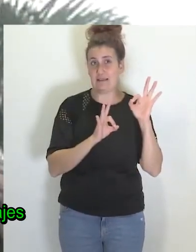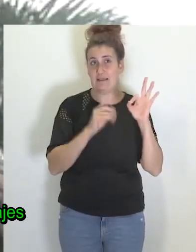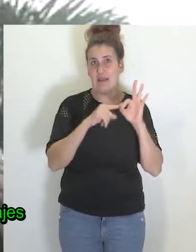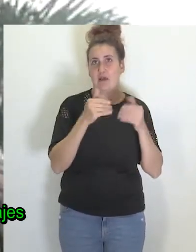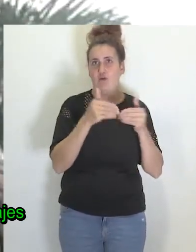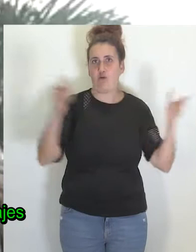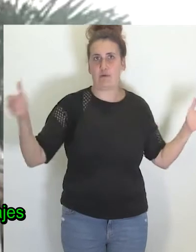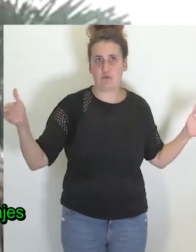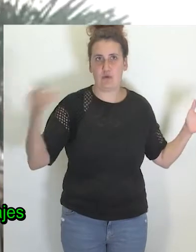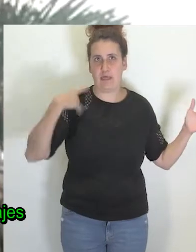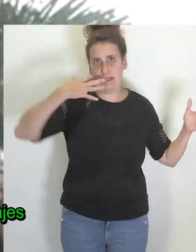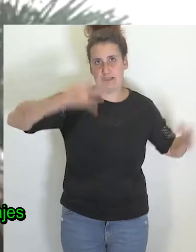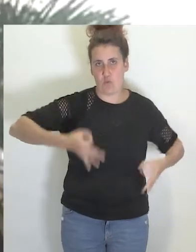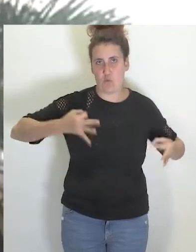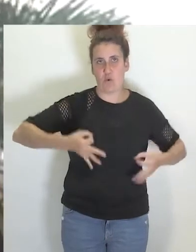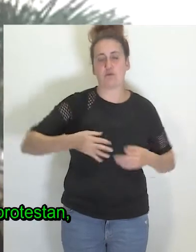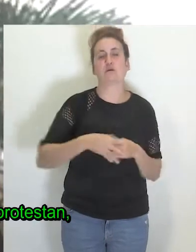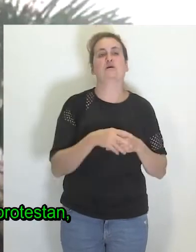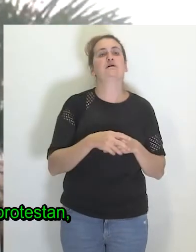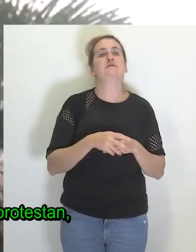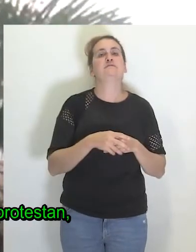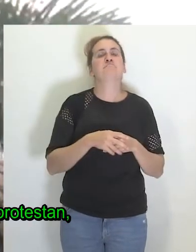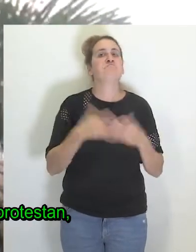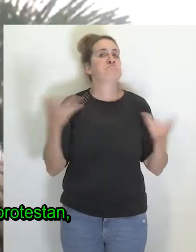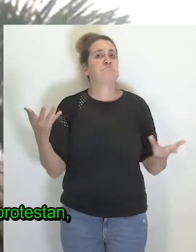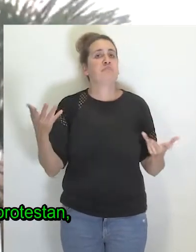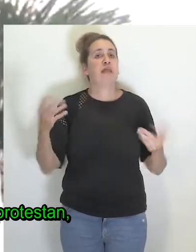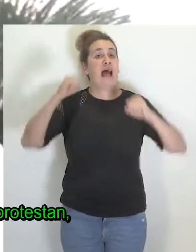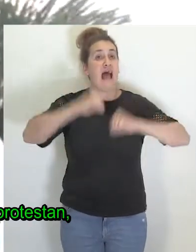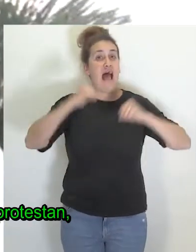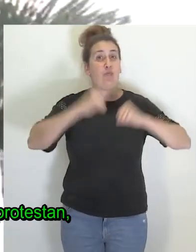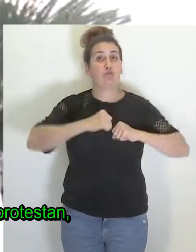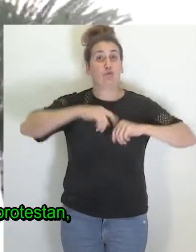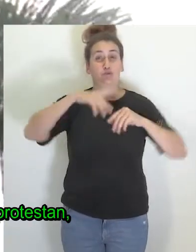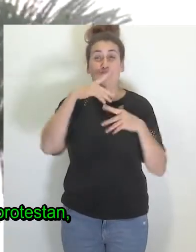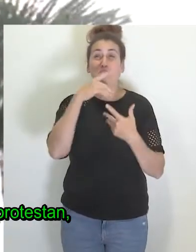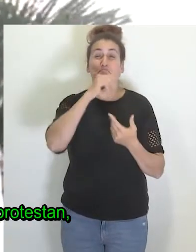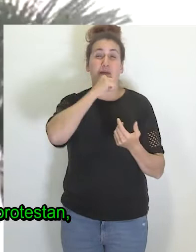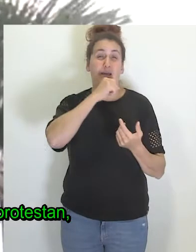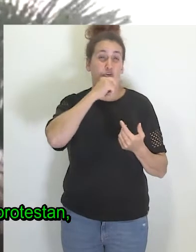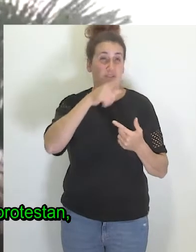de cobertura de seguro, sencillamente los adultos mayores protestan